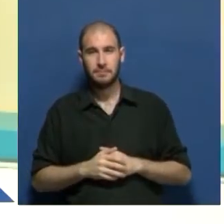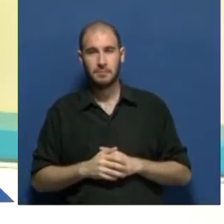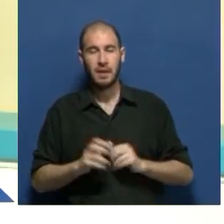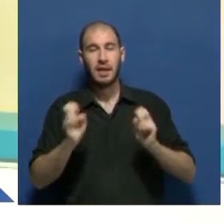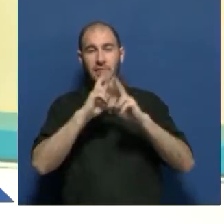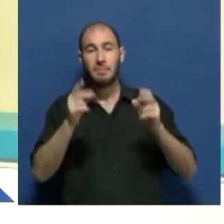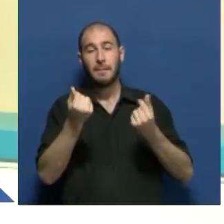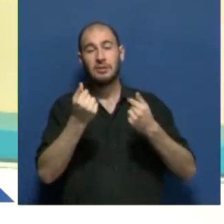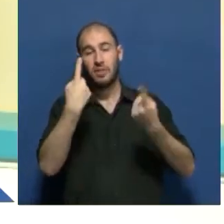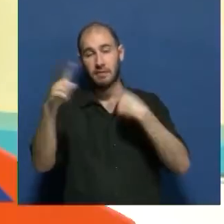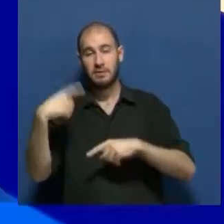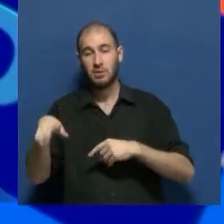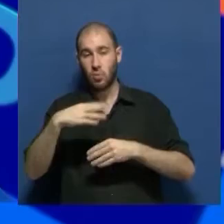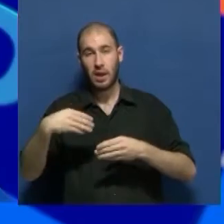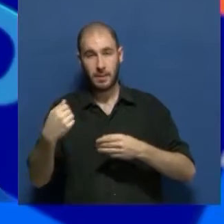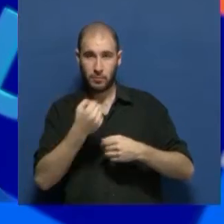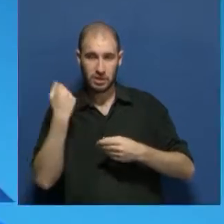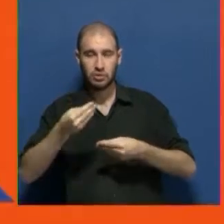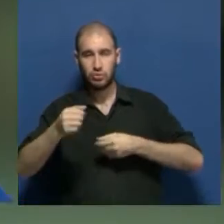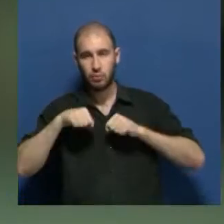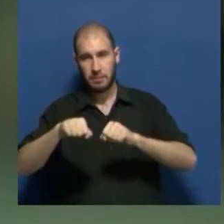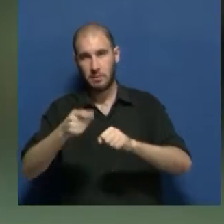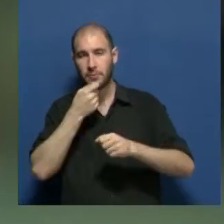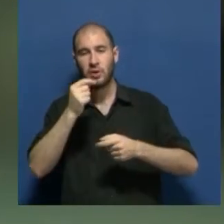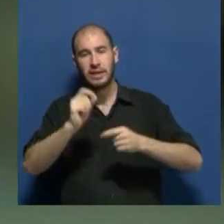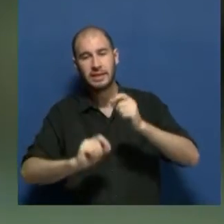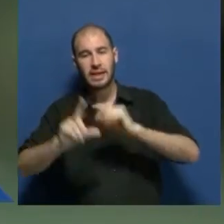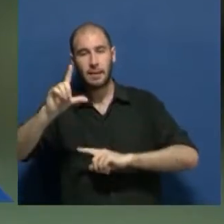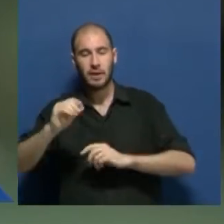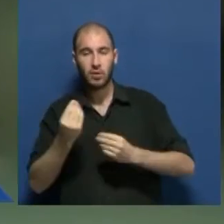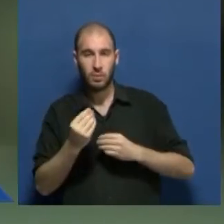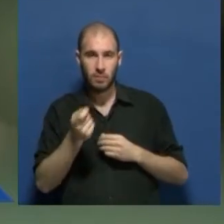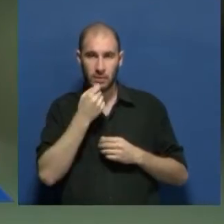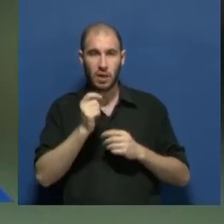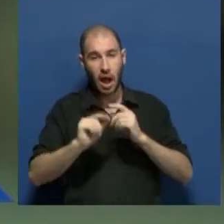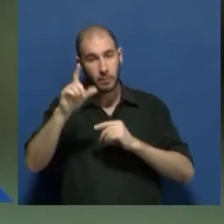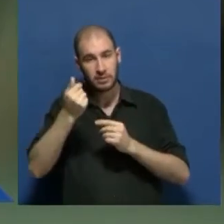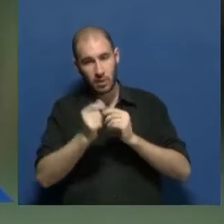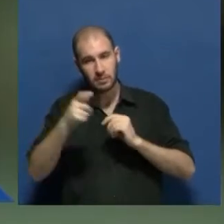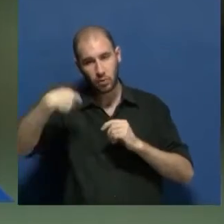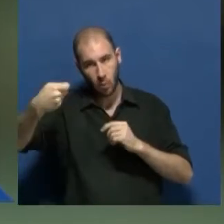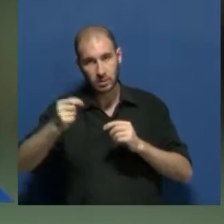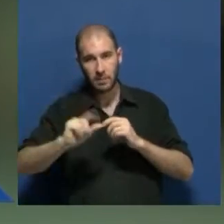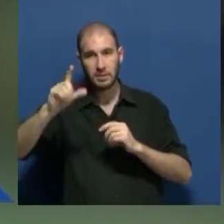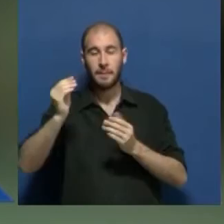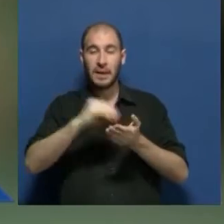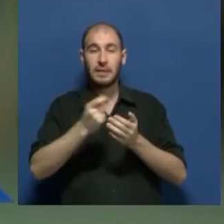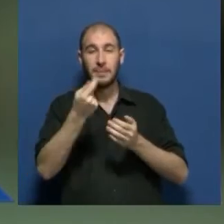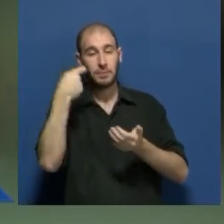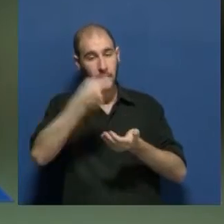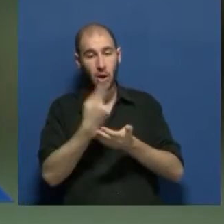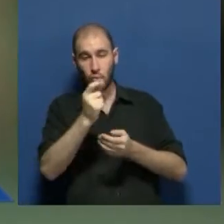sobre distintos precios en cadenas importantes, cómo ha variado, y no solamente que ha aumentado el precio en cuotas, sino el precio